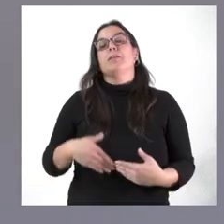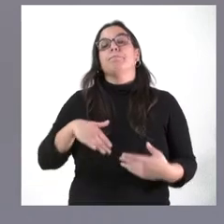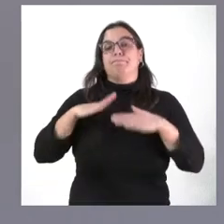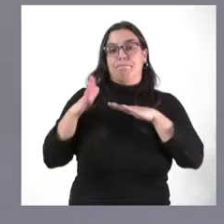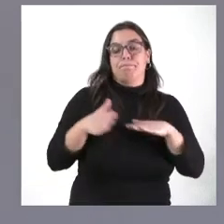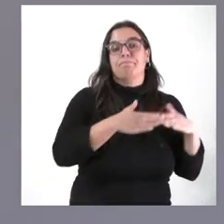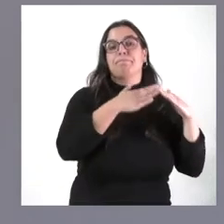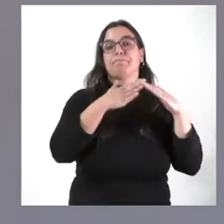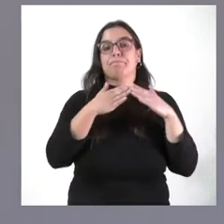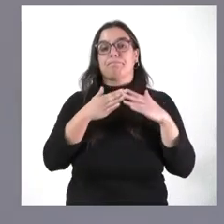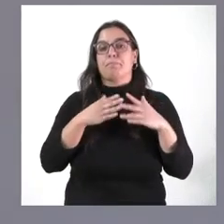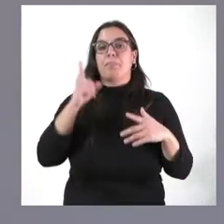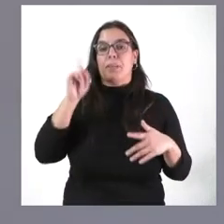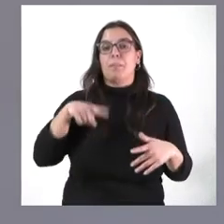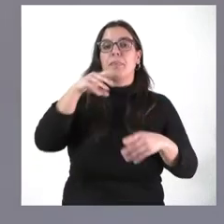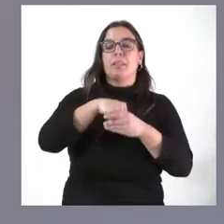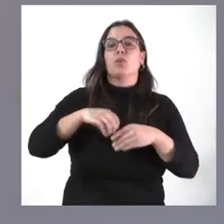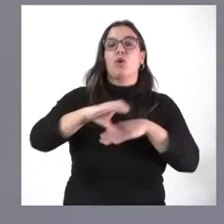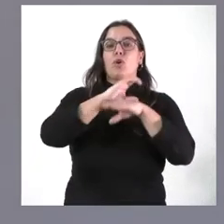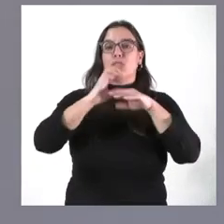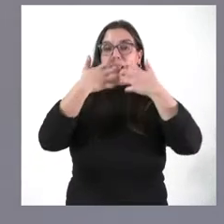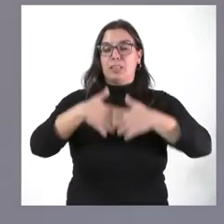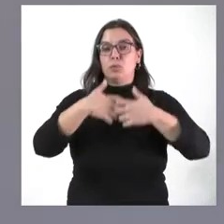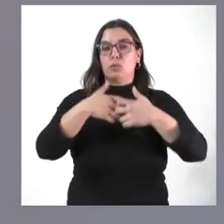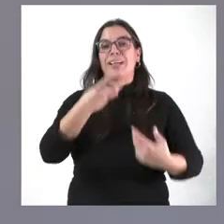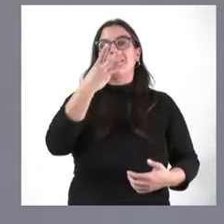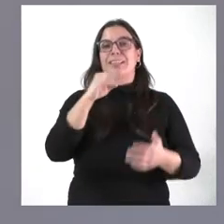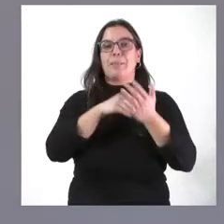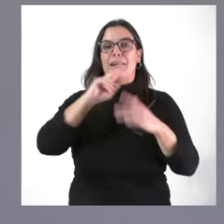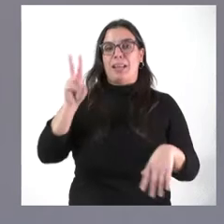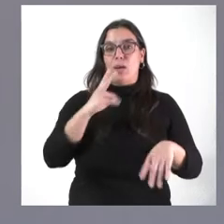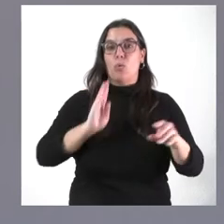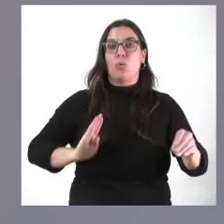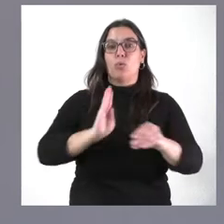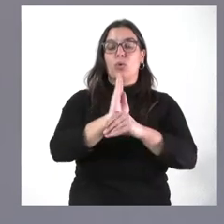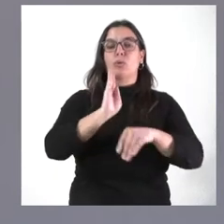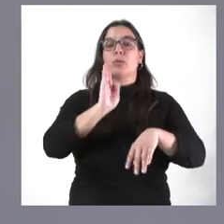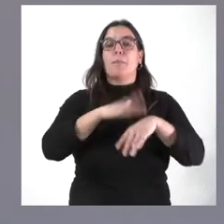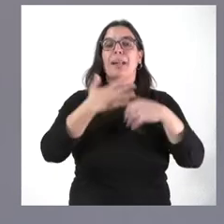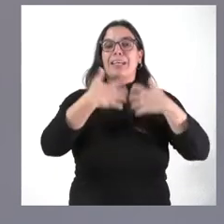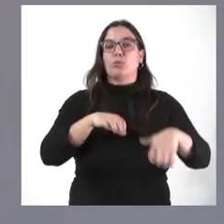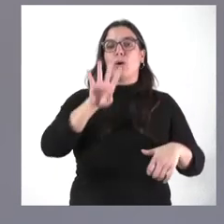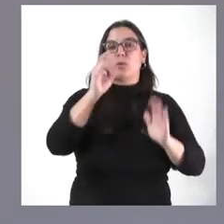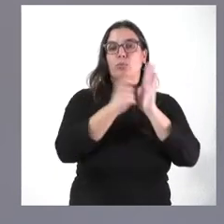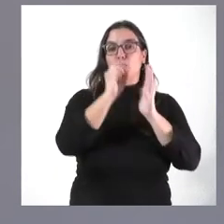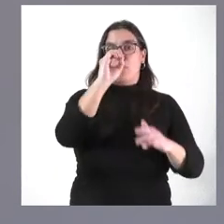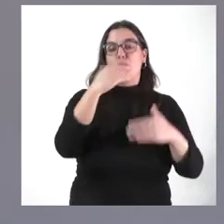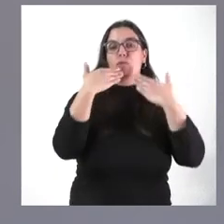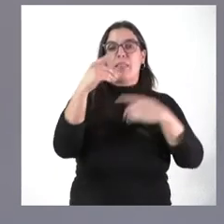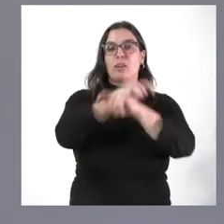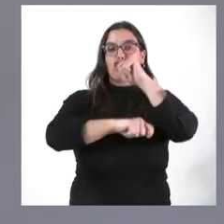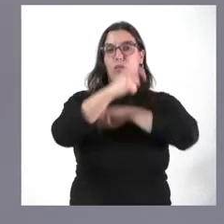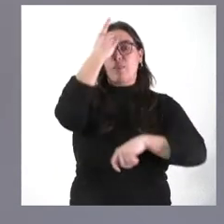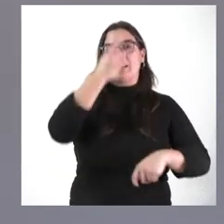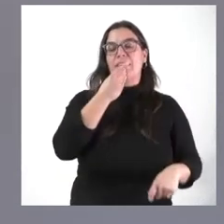en la misma idea de la consejería de Industria 30.000 euros para industria 4.0 a través de la asociación digital